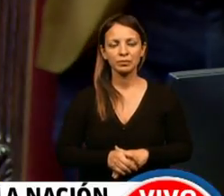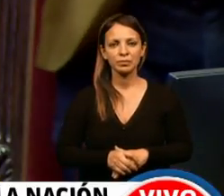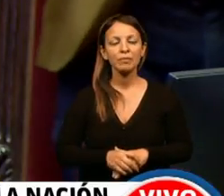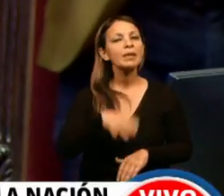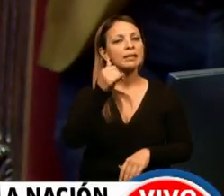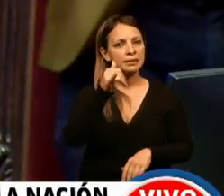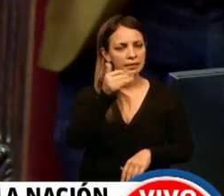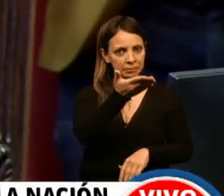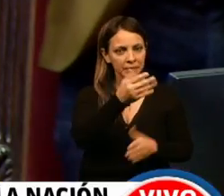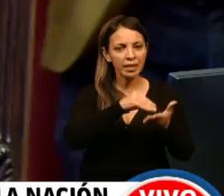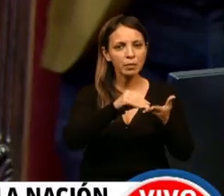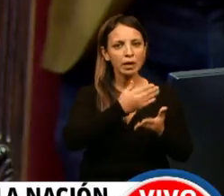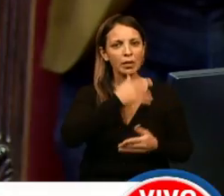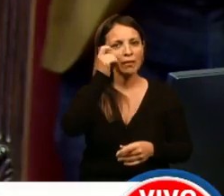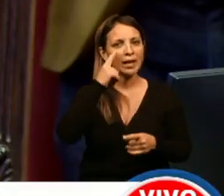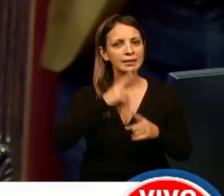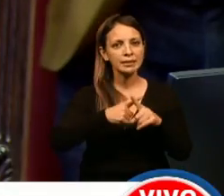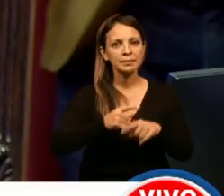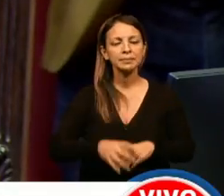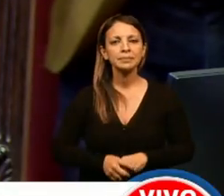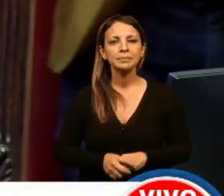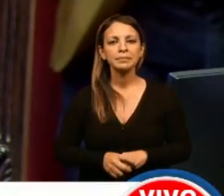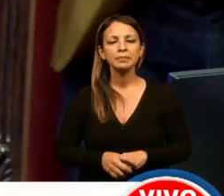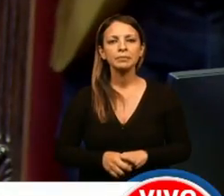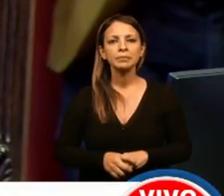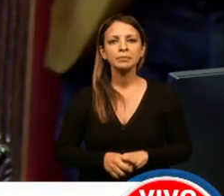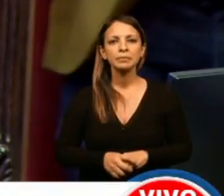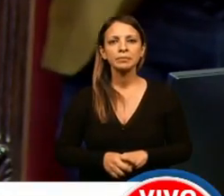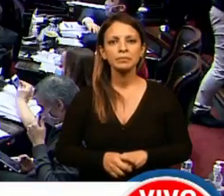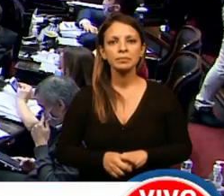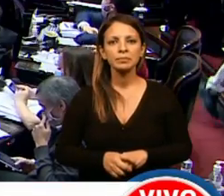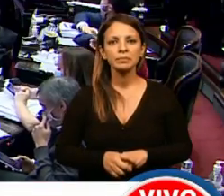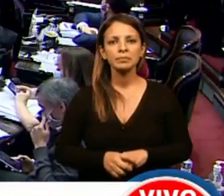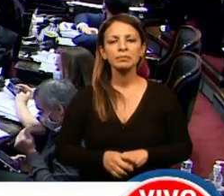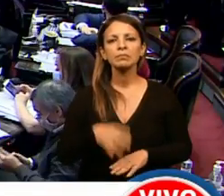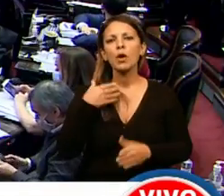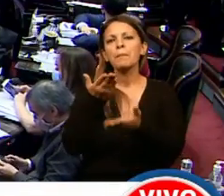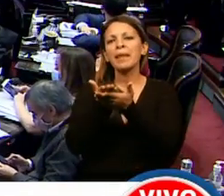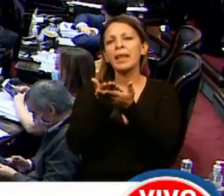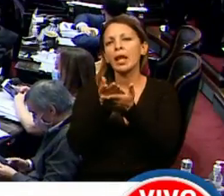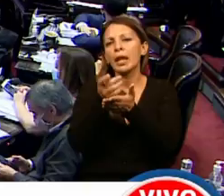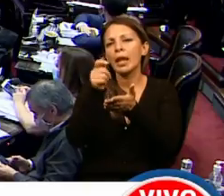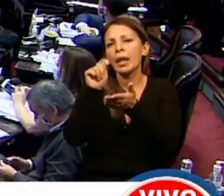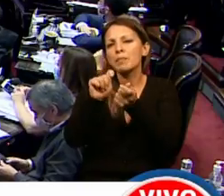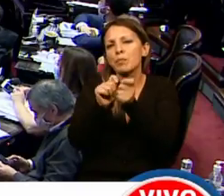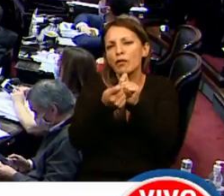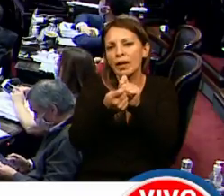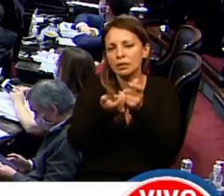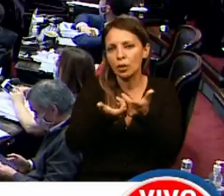diputado félix y presidente para un cambio una corrección